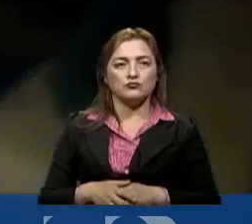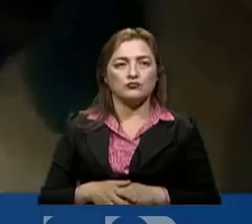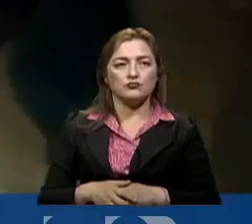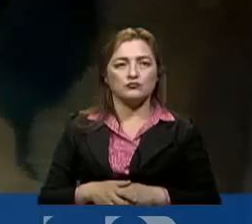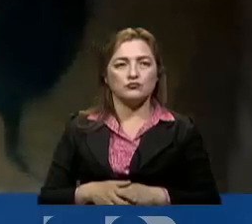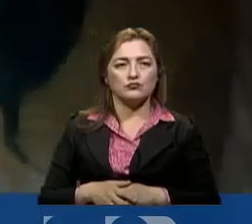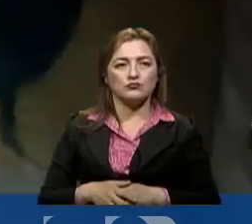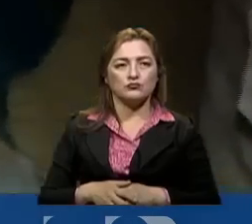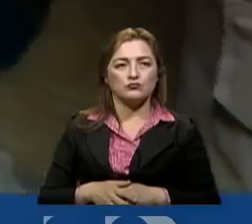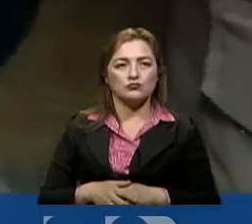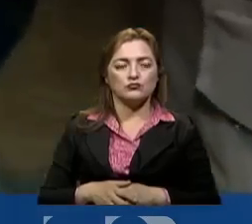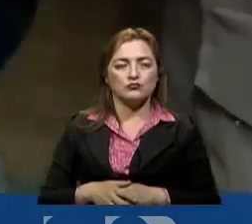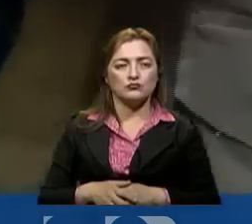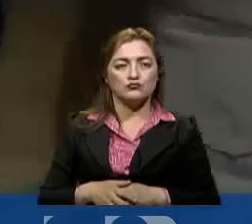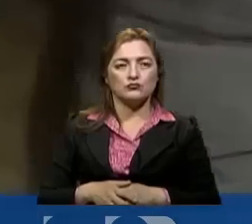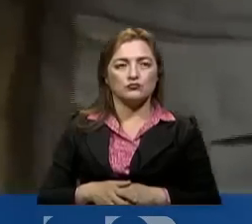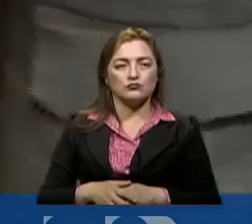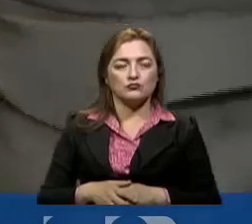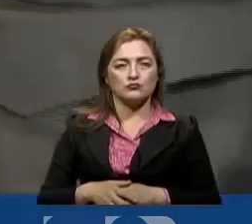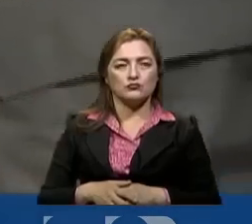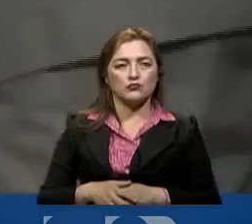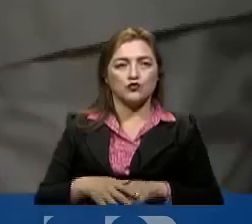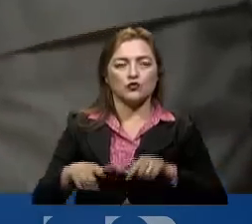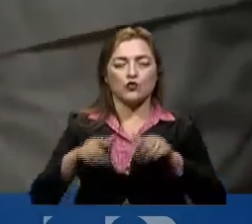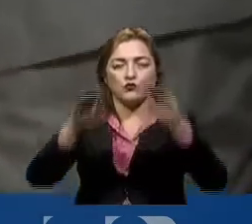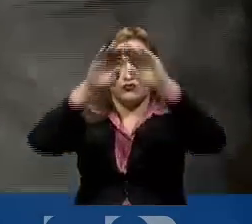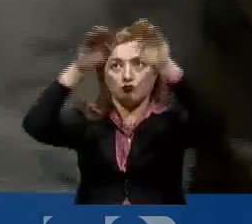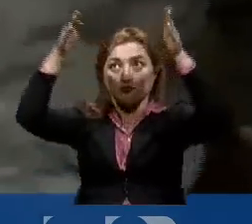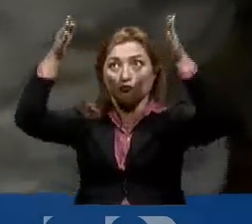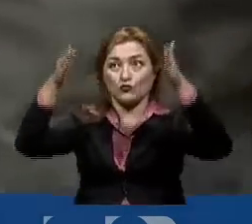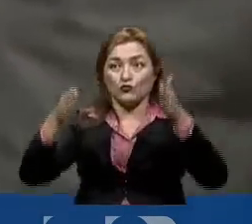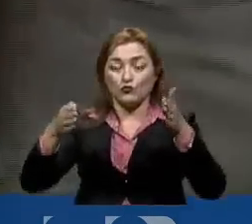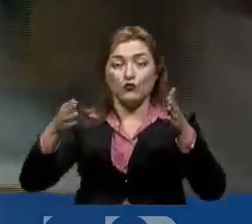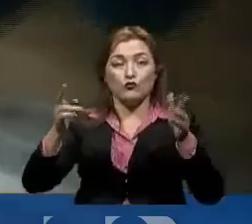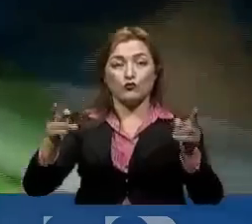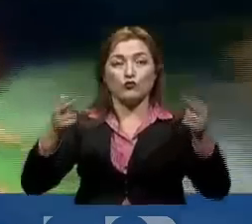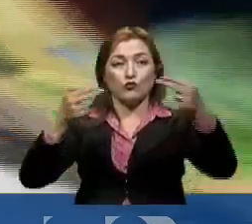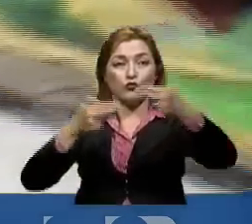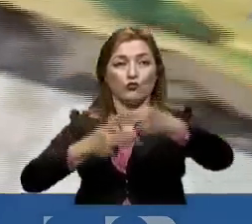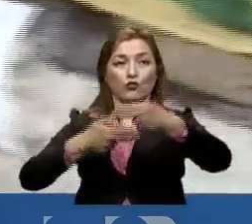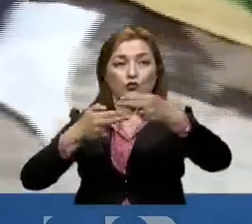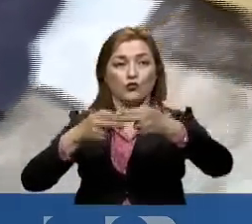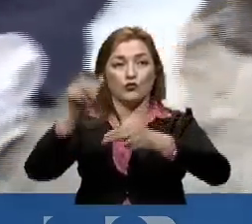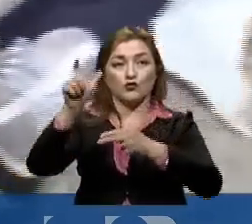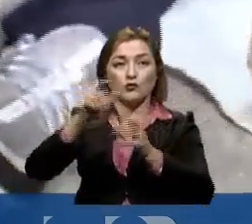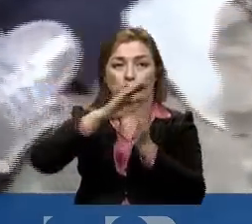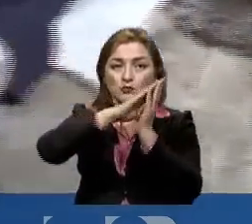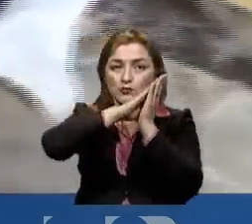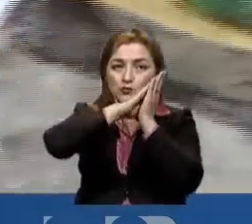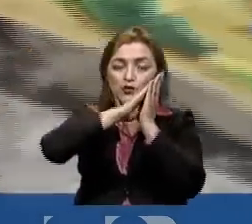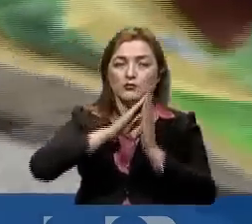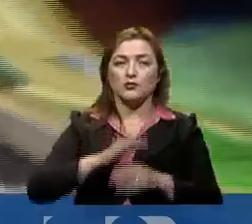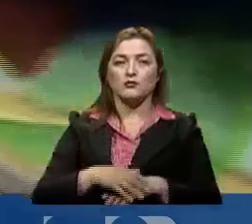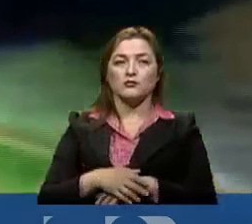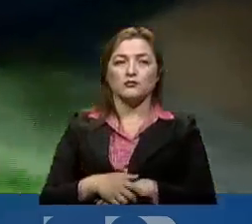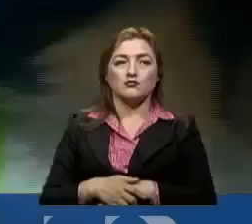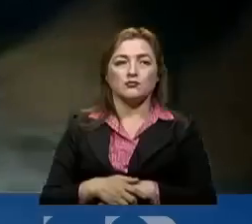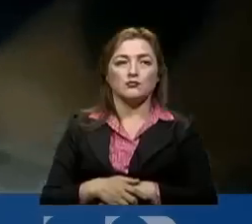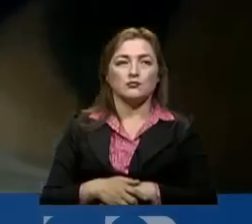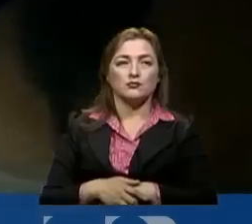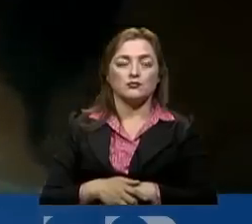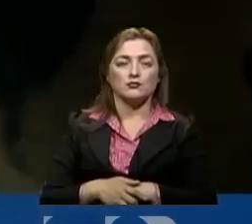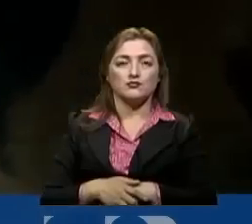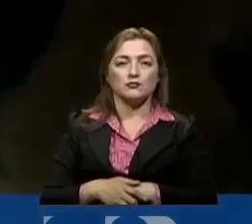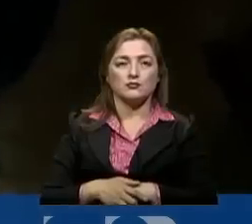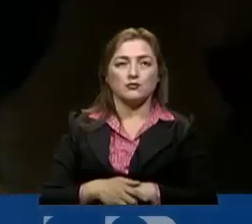de las instalaciones, sí, del uno de los cuartos del Sena donde pernocta uno de los ciudadanos, el coronel Vargas,